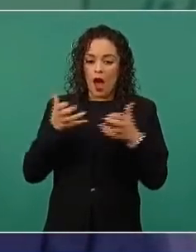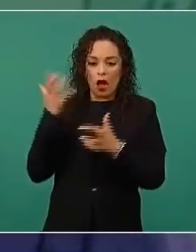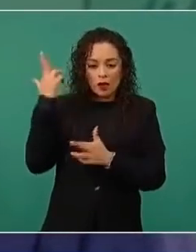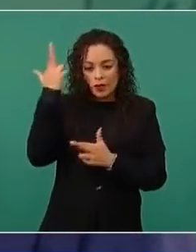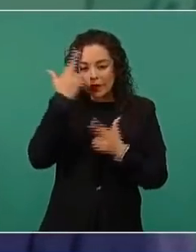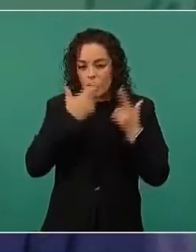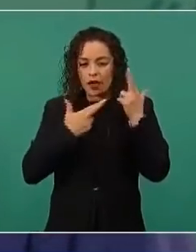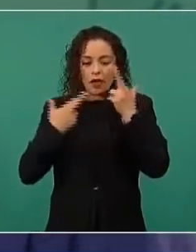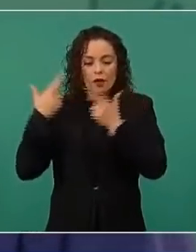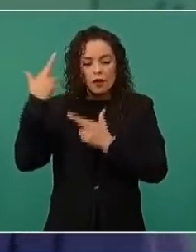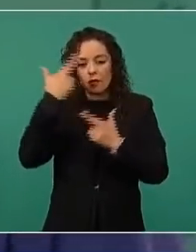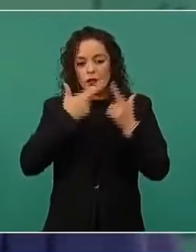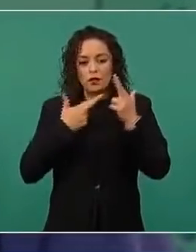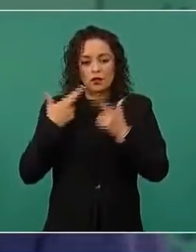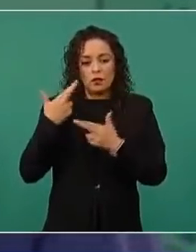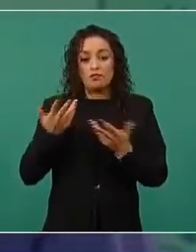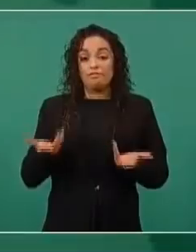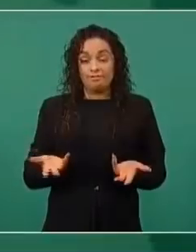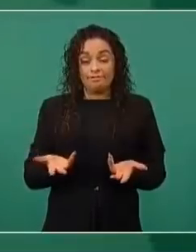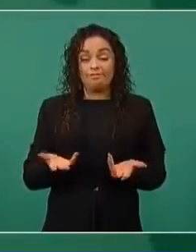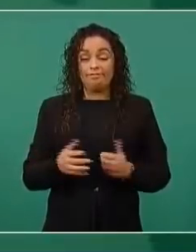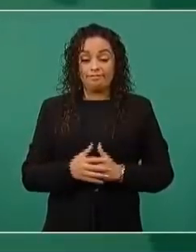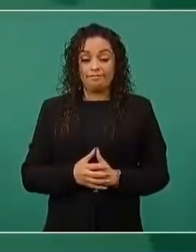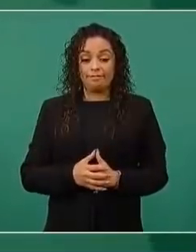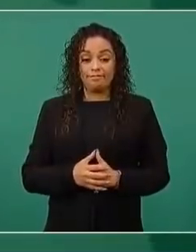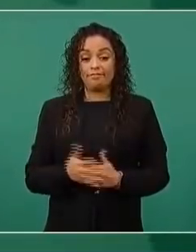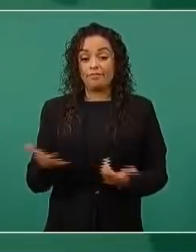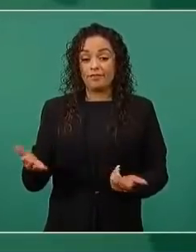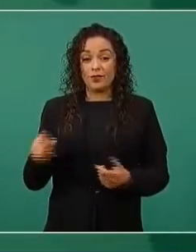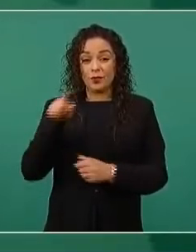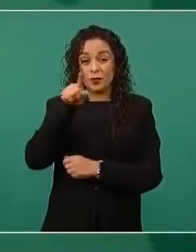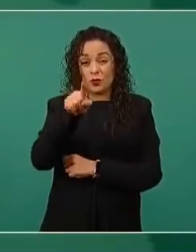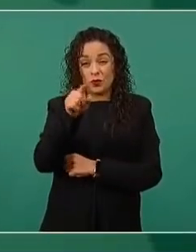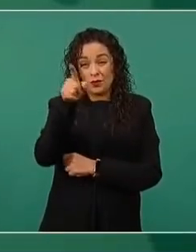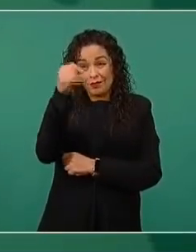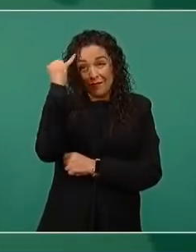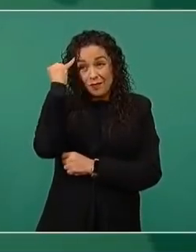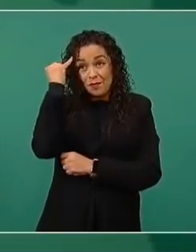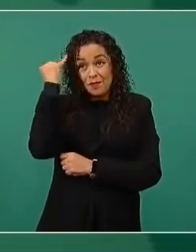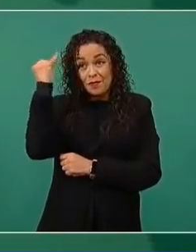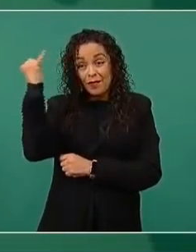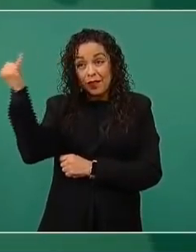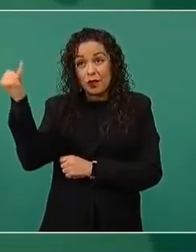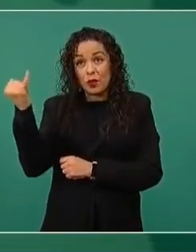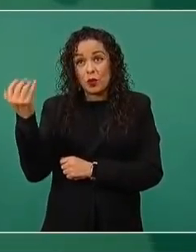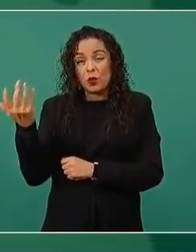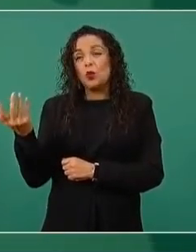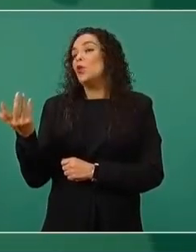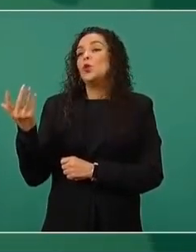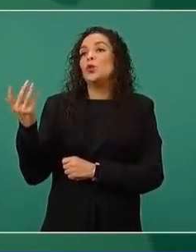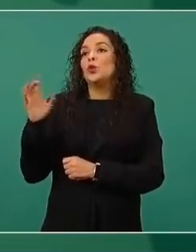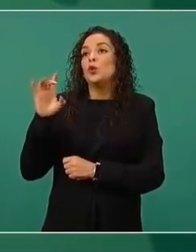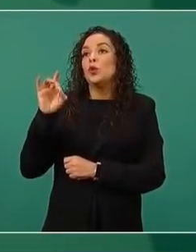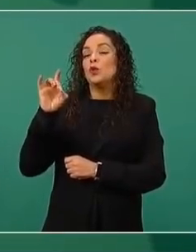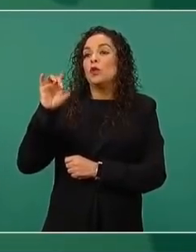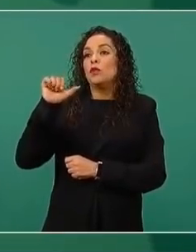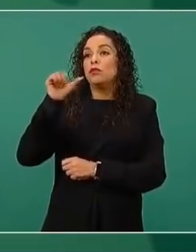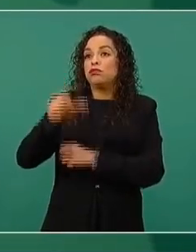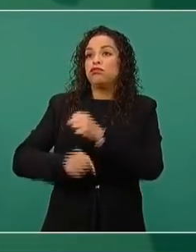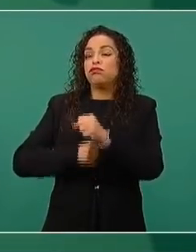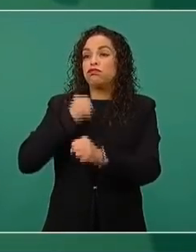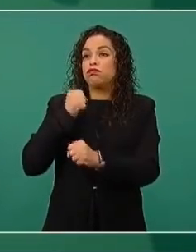sobre los contenidos. Imagínense 36 años de política neoliberal,